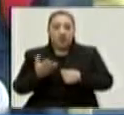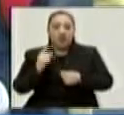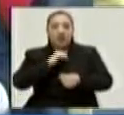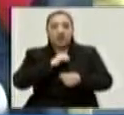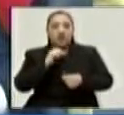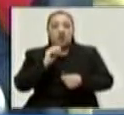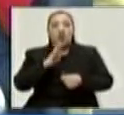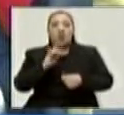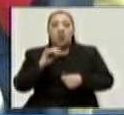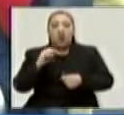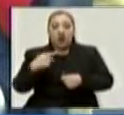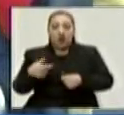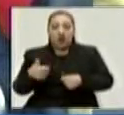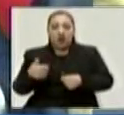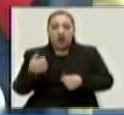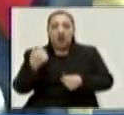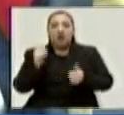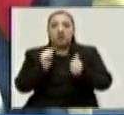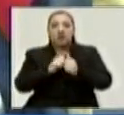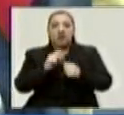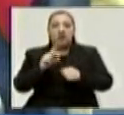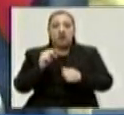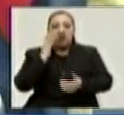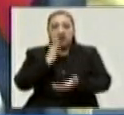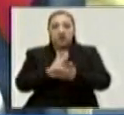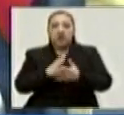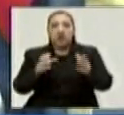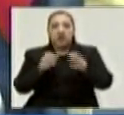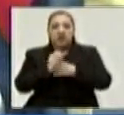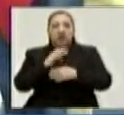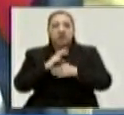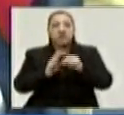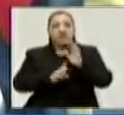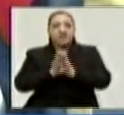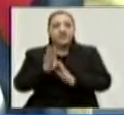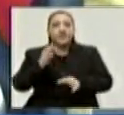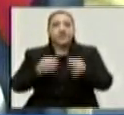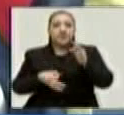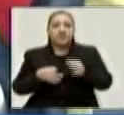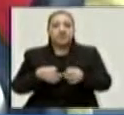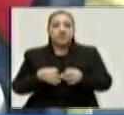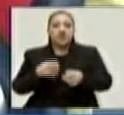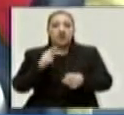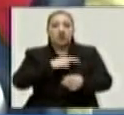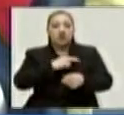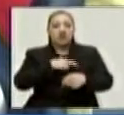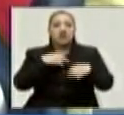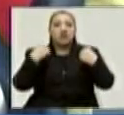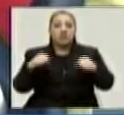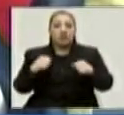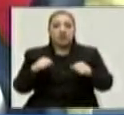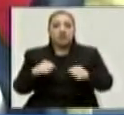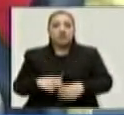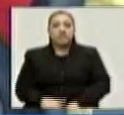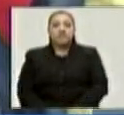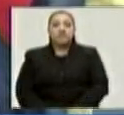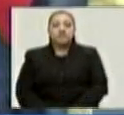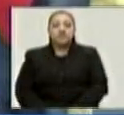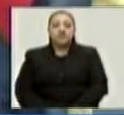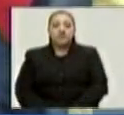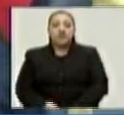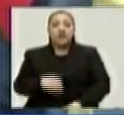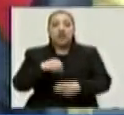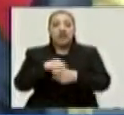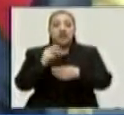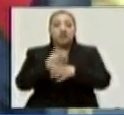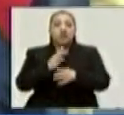del señor Manuel Burga respecto de la sanción del Consejo Superior de Justicia y Honores del Deporte. En esa